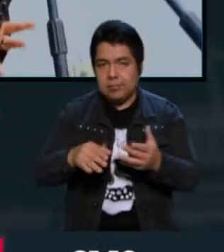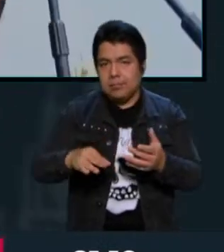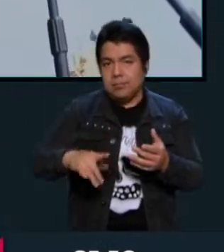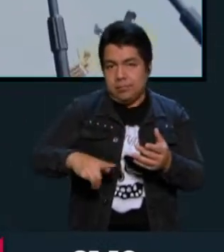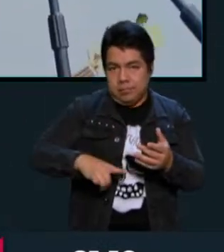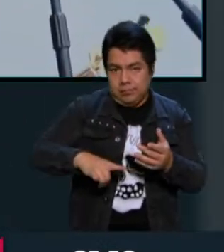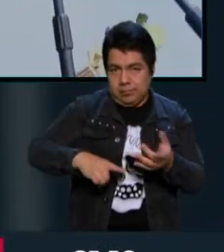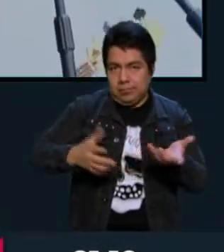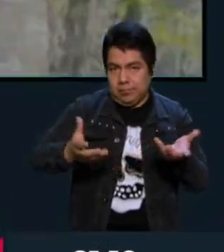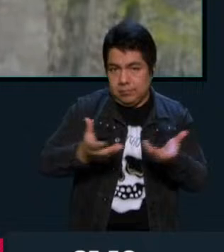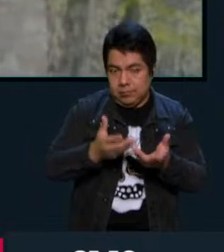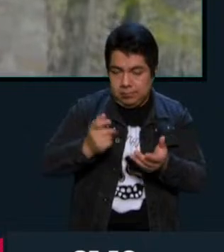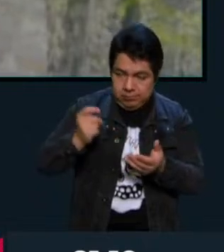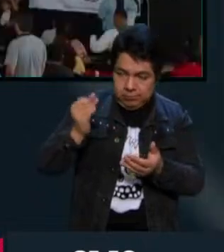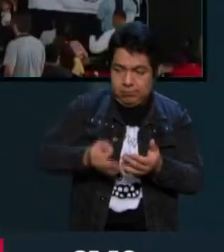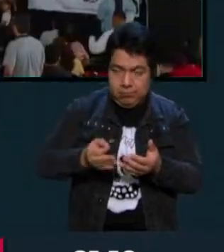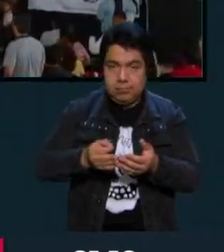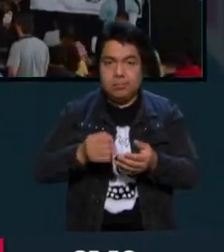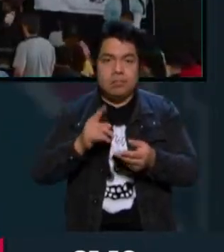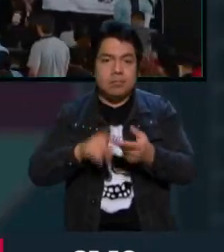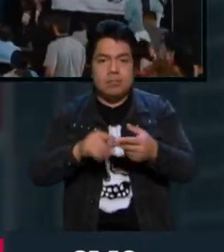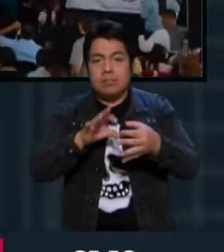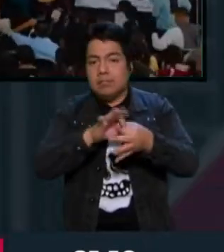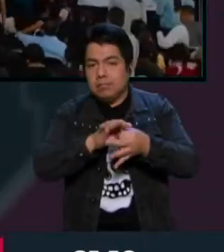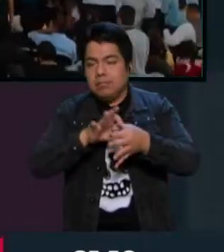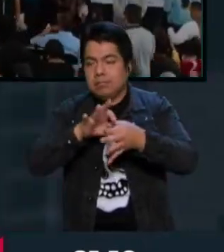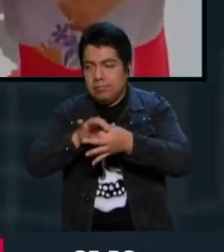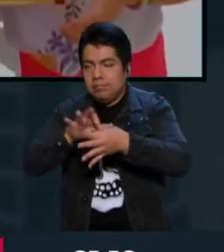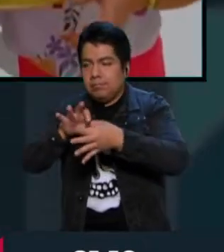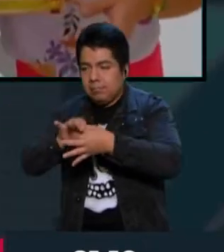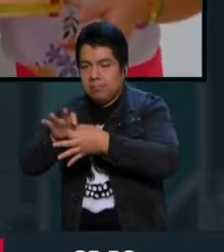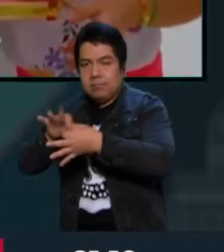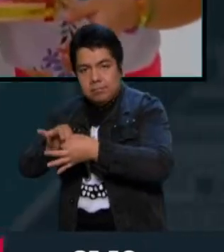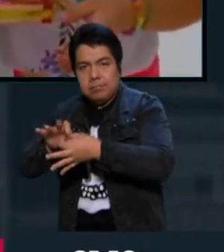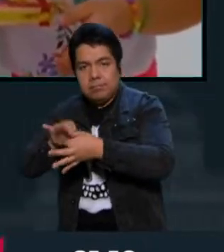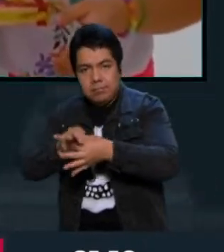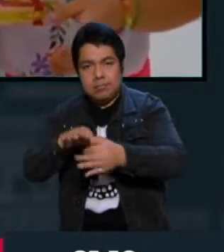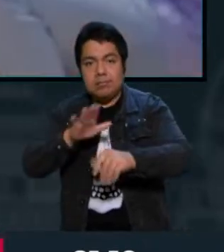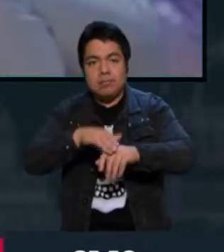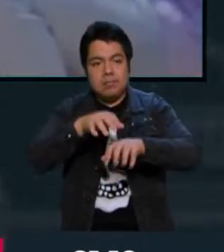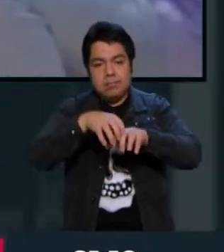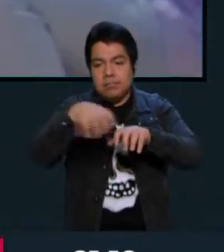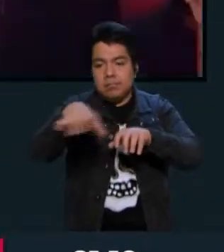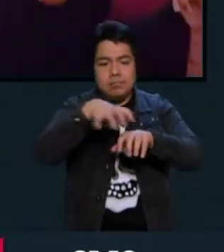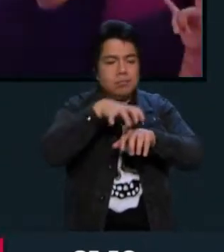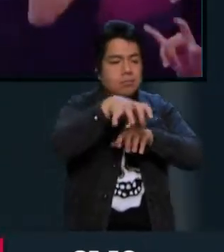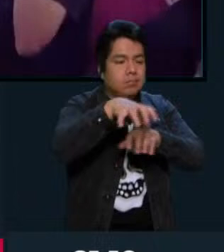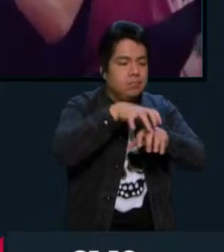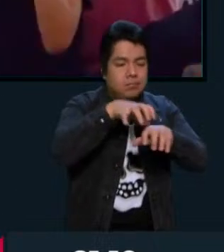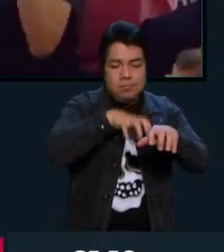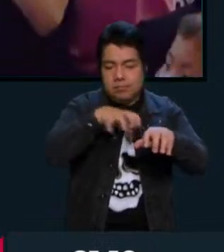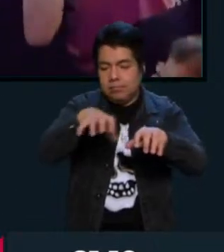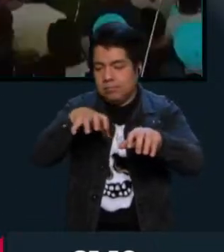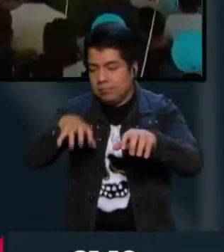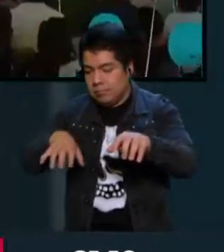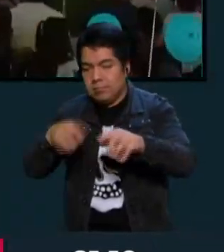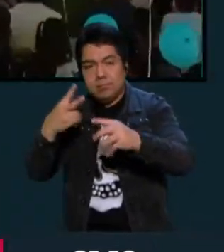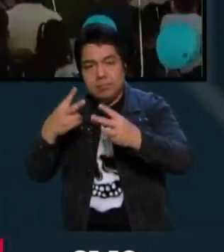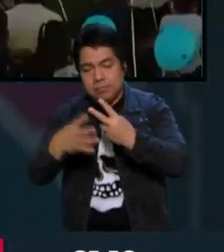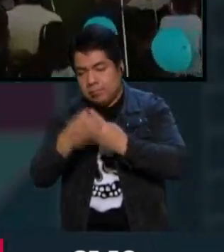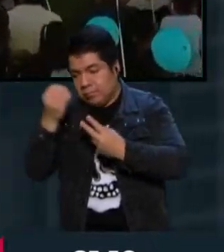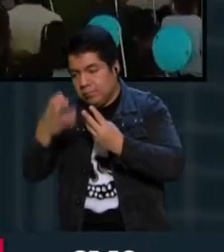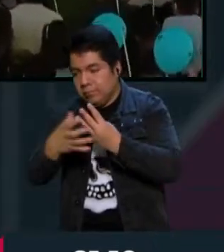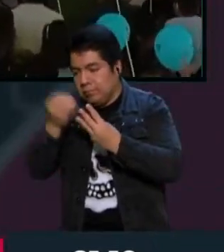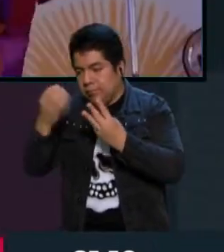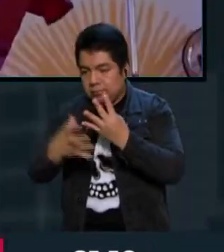aplicar. Entonces, articular. O sea, territorializar y dos, articular. Ya vamos